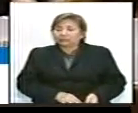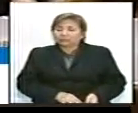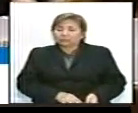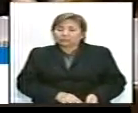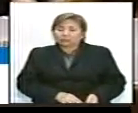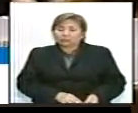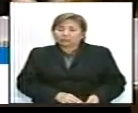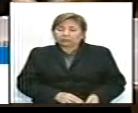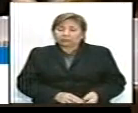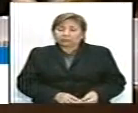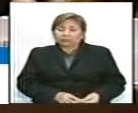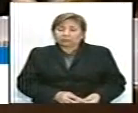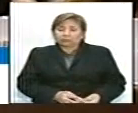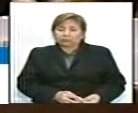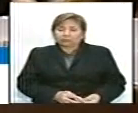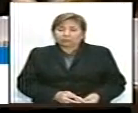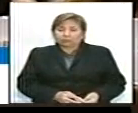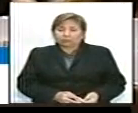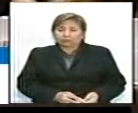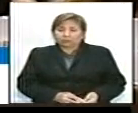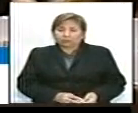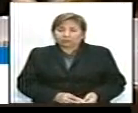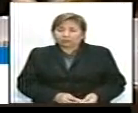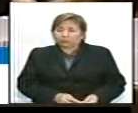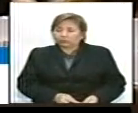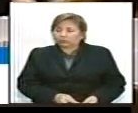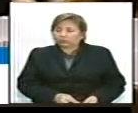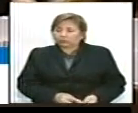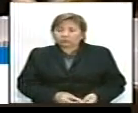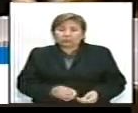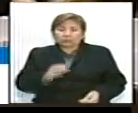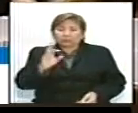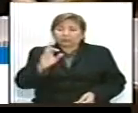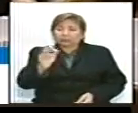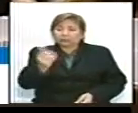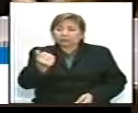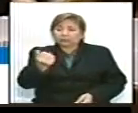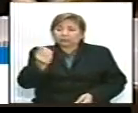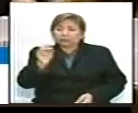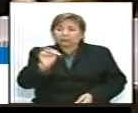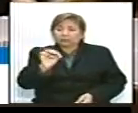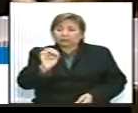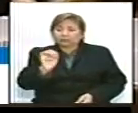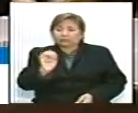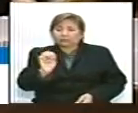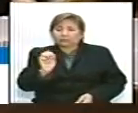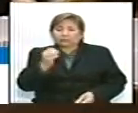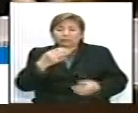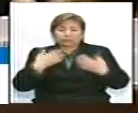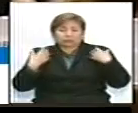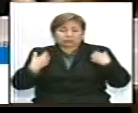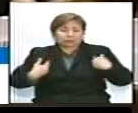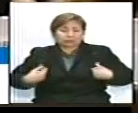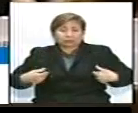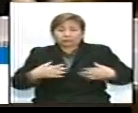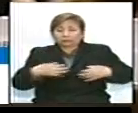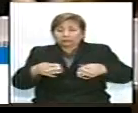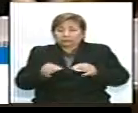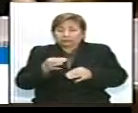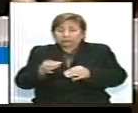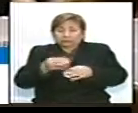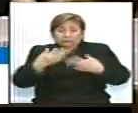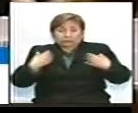ejemplo, Contralor, a través suyo, presidente, el FAME estuvo confeccionando los chalecos antibalas y